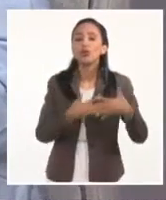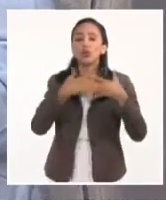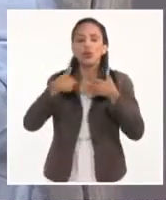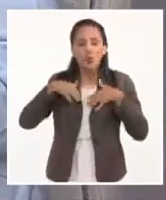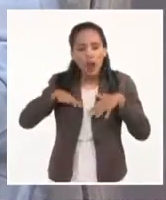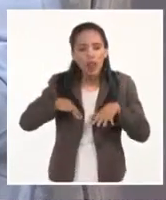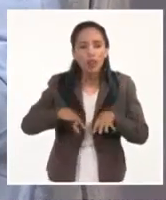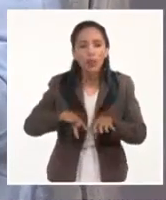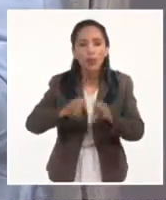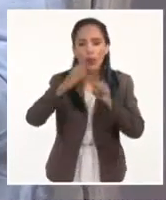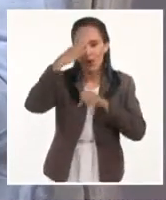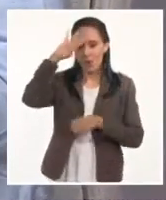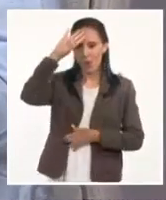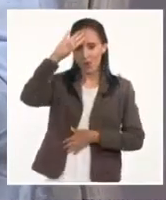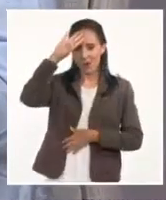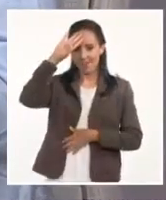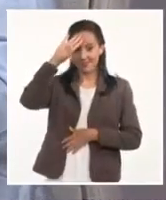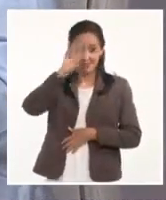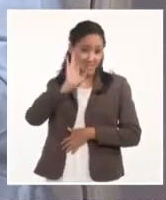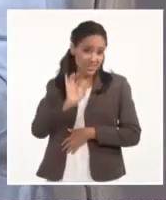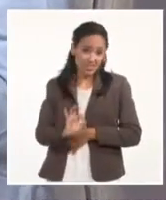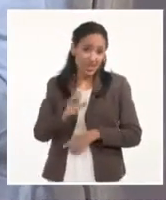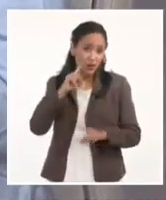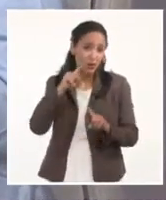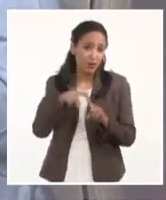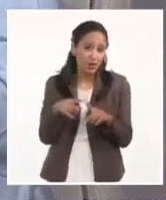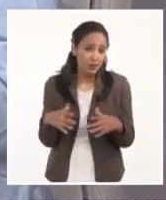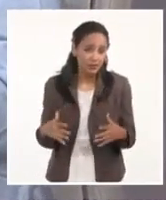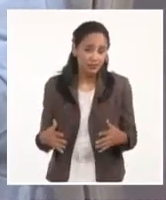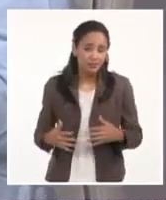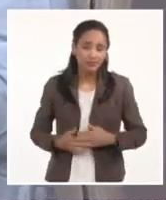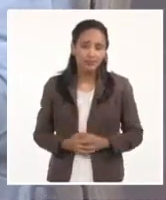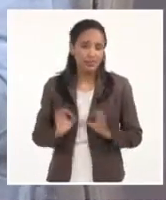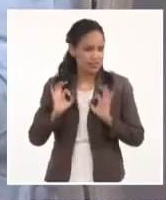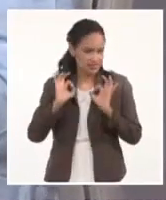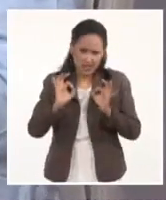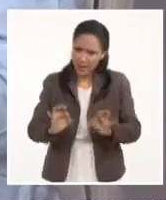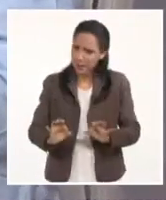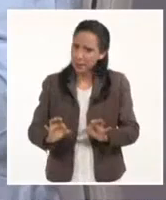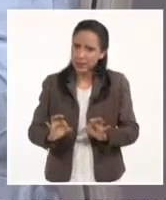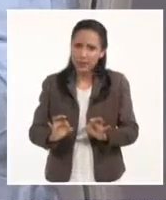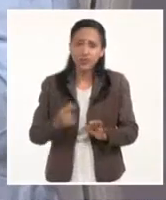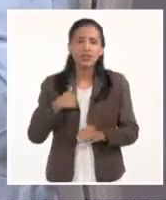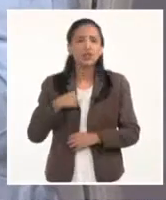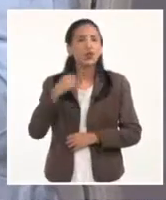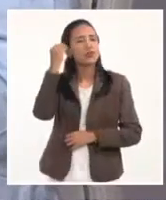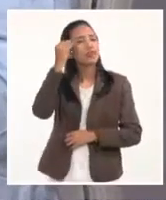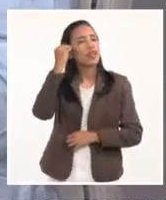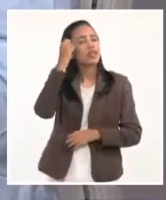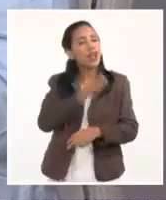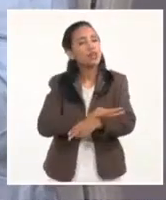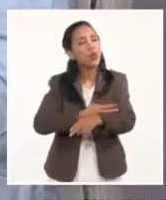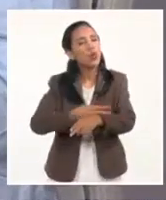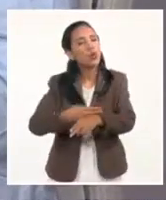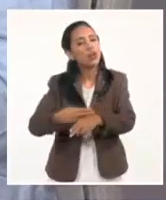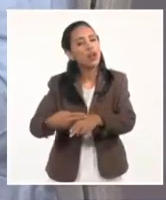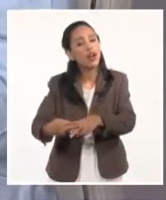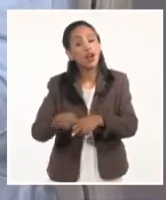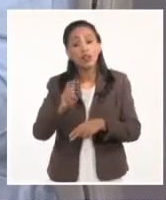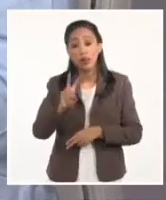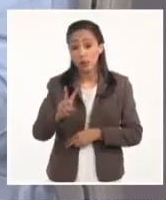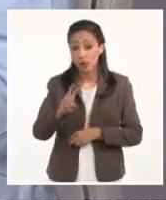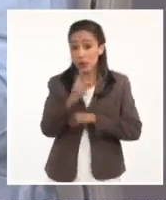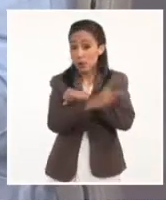entonces ellos cumplir sus propósitos y adueñándose de cuba siempre ha sido así si tú analizas la historia de los dos países siempre cada vez